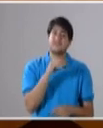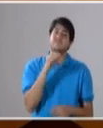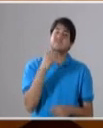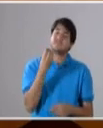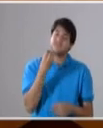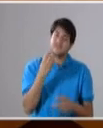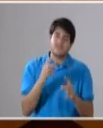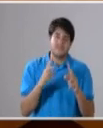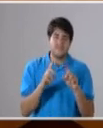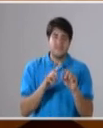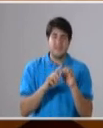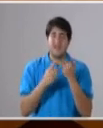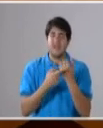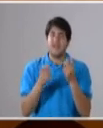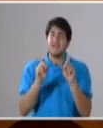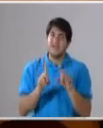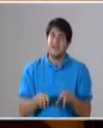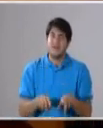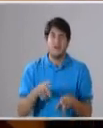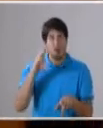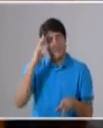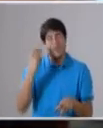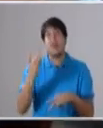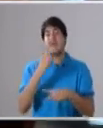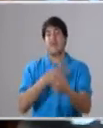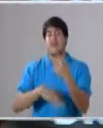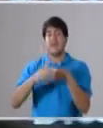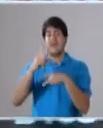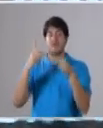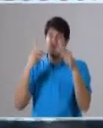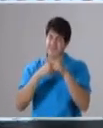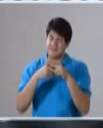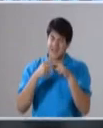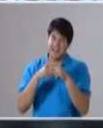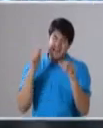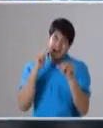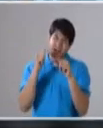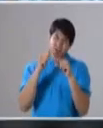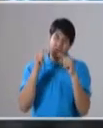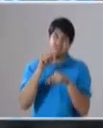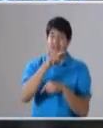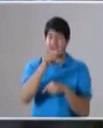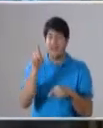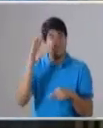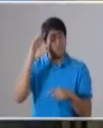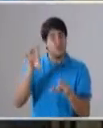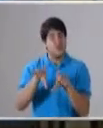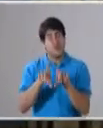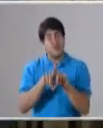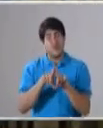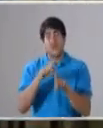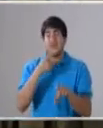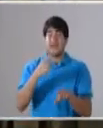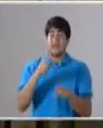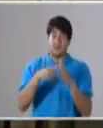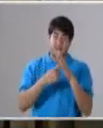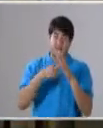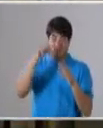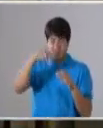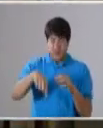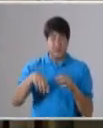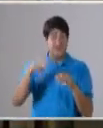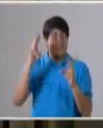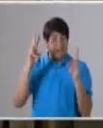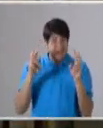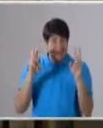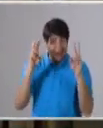pasado? Porque va a venir una lucha en contra de eso, como decíamos al principio de este mensaje el día de hoy, me parece,